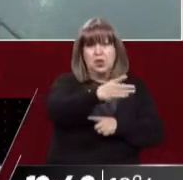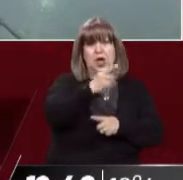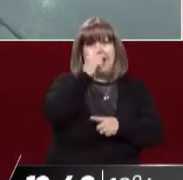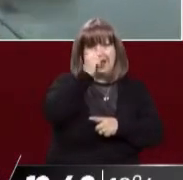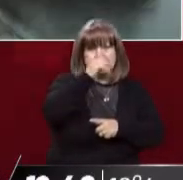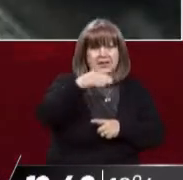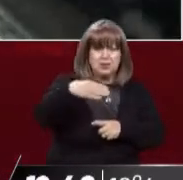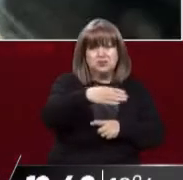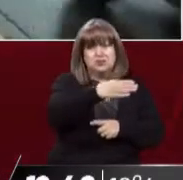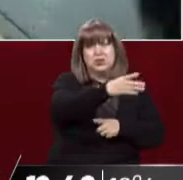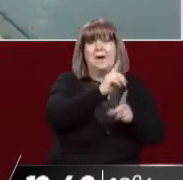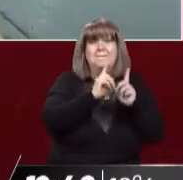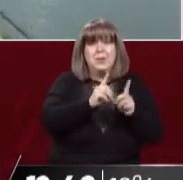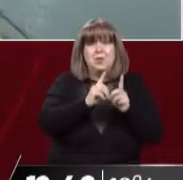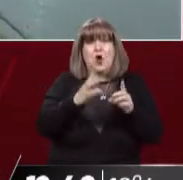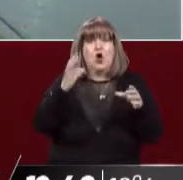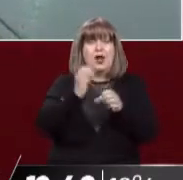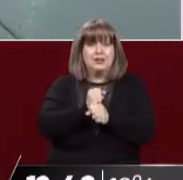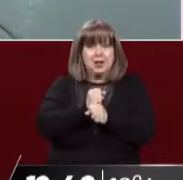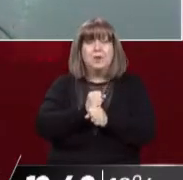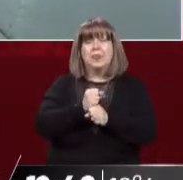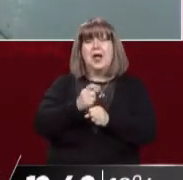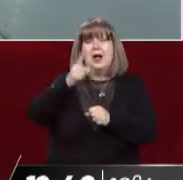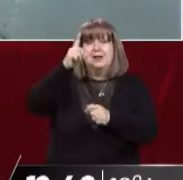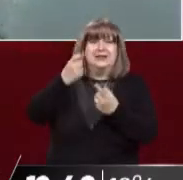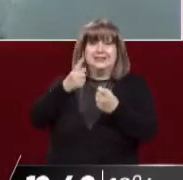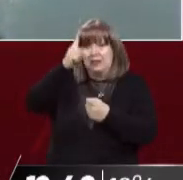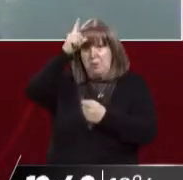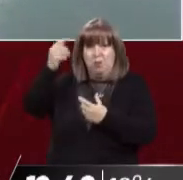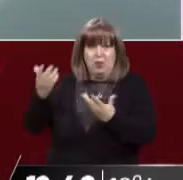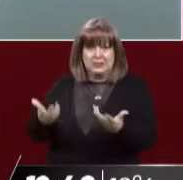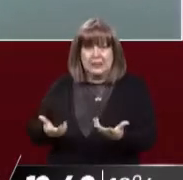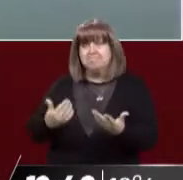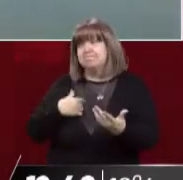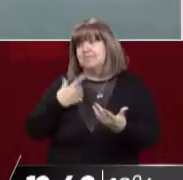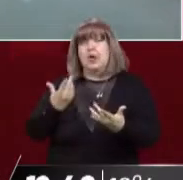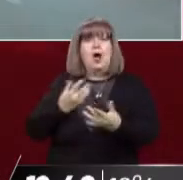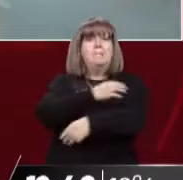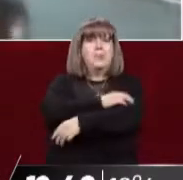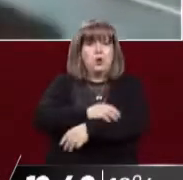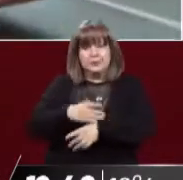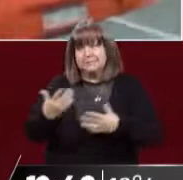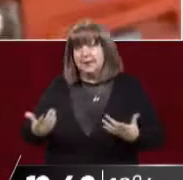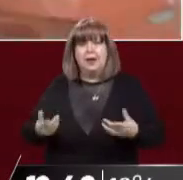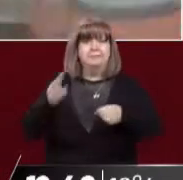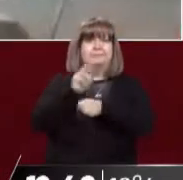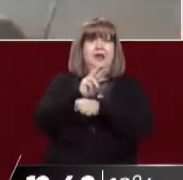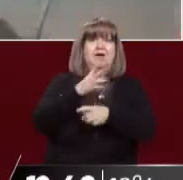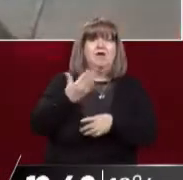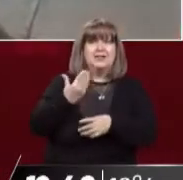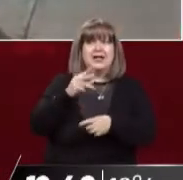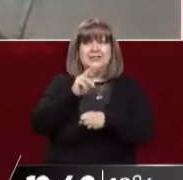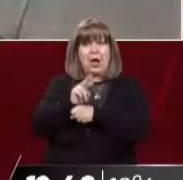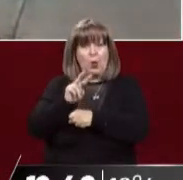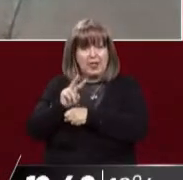necesitas? Lamentablemente no es fácil la solución. Hay mucha pobreza, hay mucha inseguridad y tenés gente como los que atacaron ayer al chofer